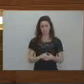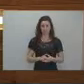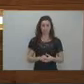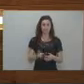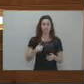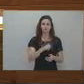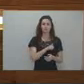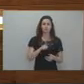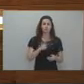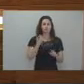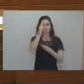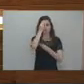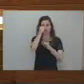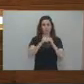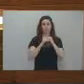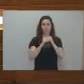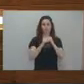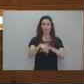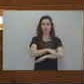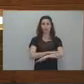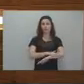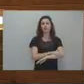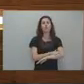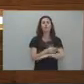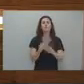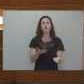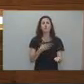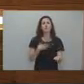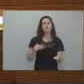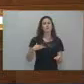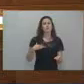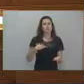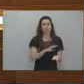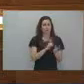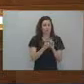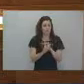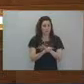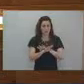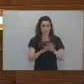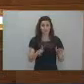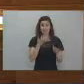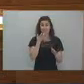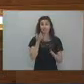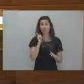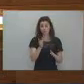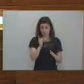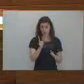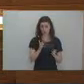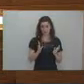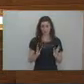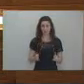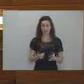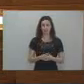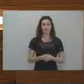yo creo que el único gobierno estable es un gobierno que es de cambio. Si hubiésemos simplemente haber querido